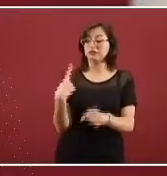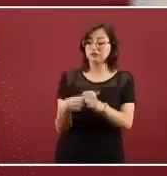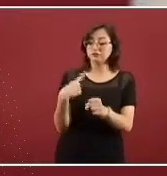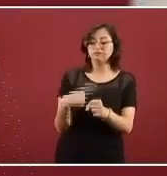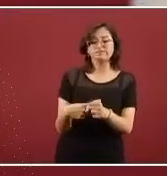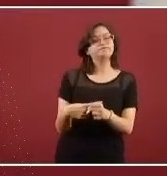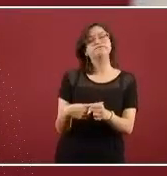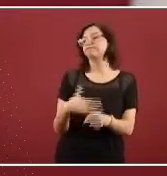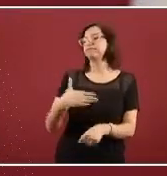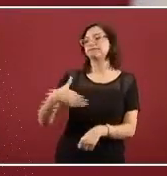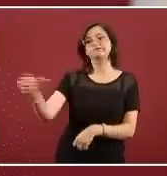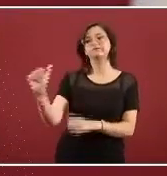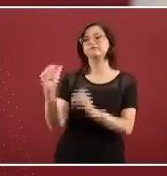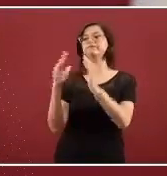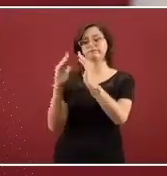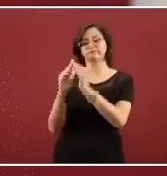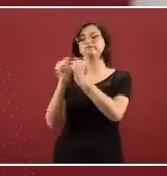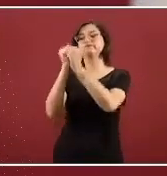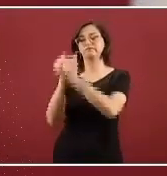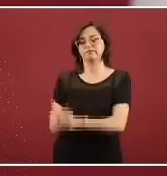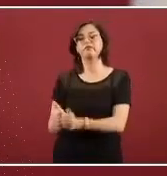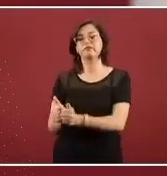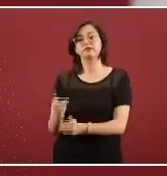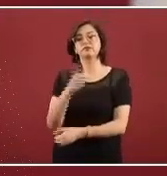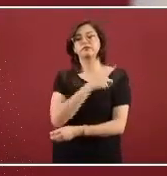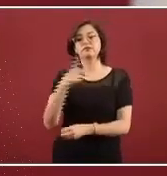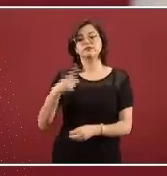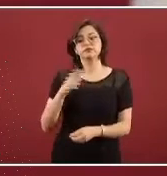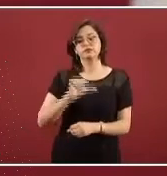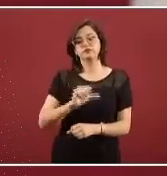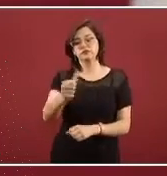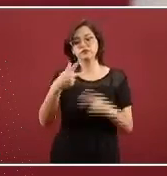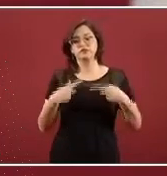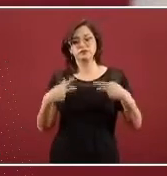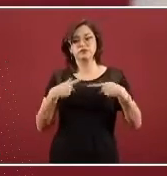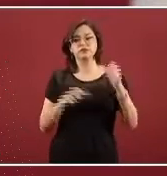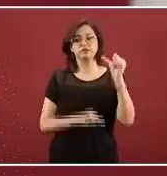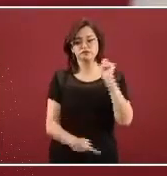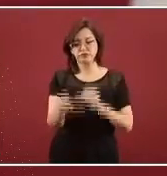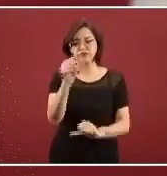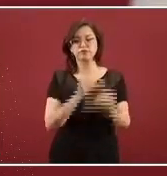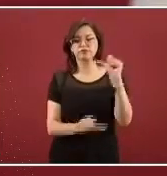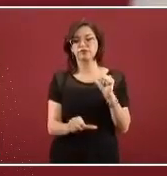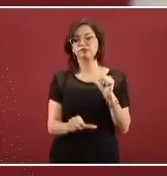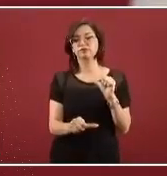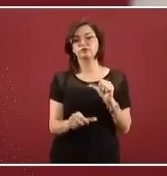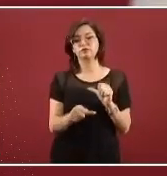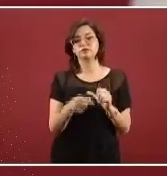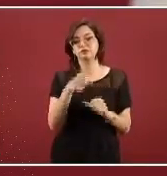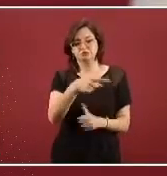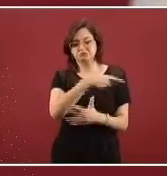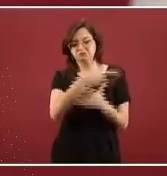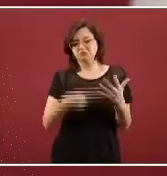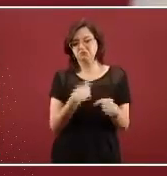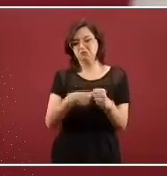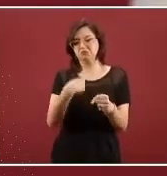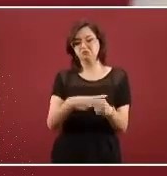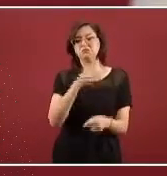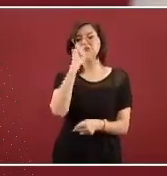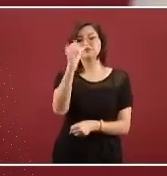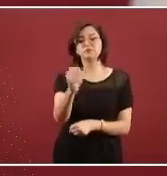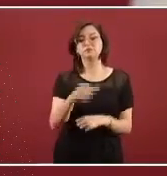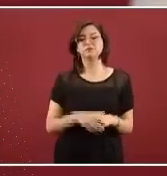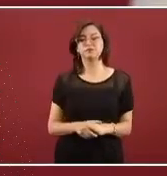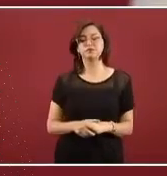estas personas no deberán ir a trabajar y deberán ser reemplazadas por personas con fuera de estas categorías. Y